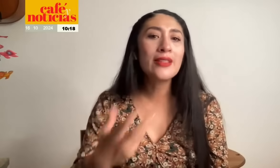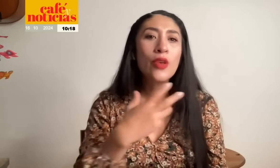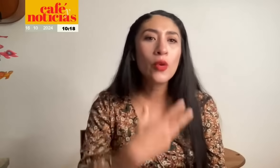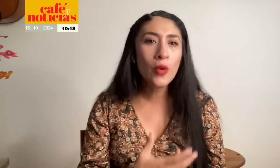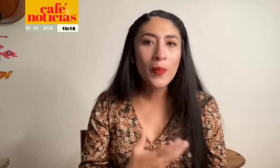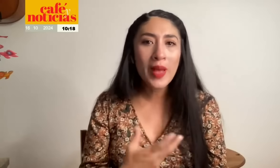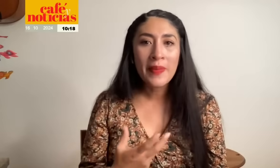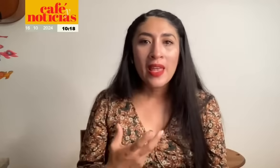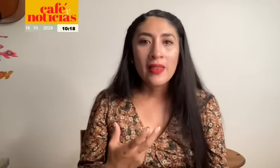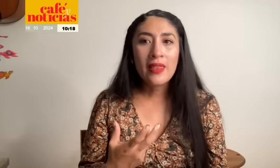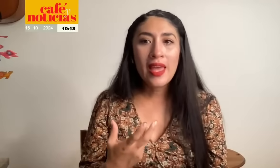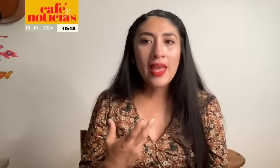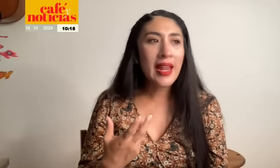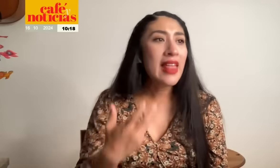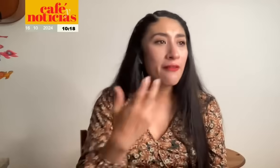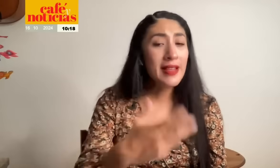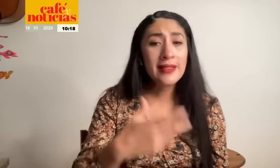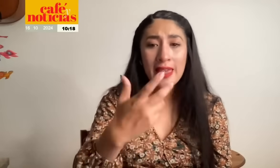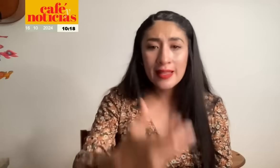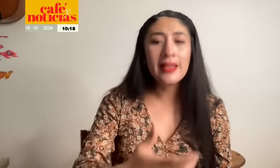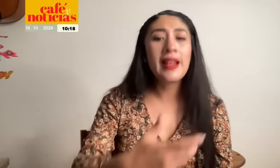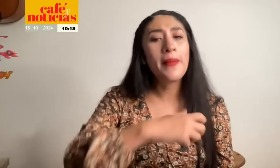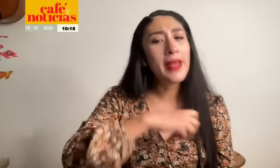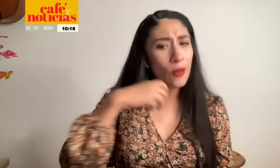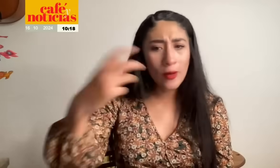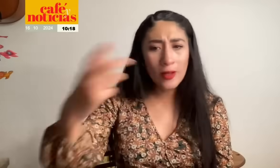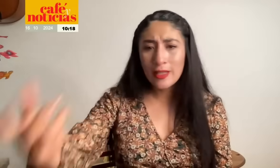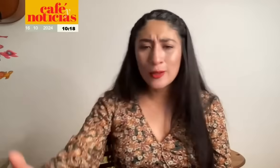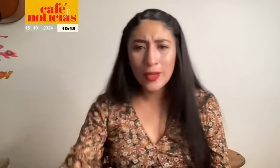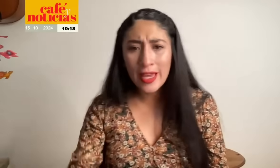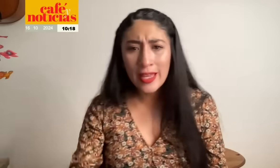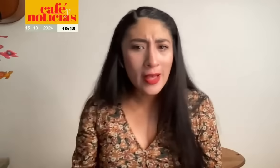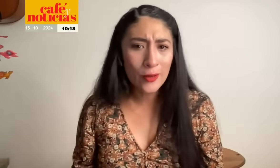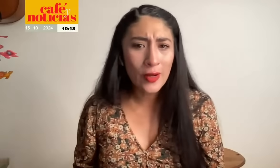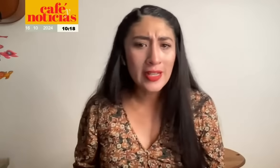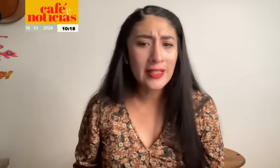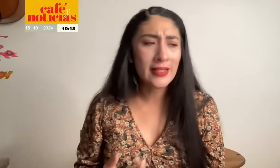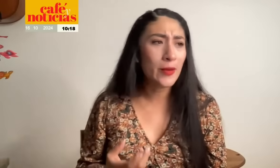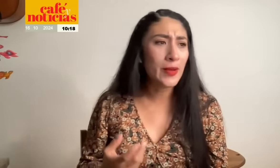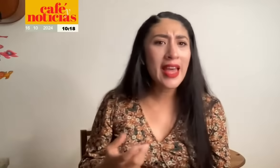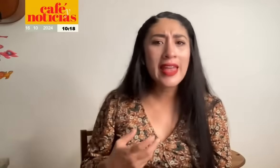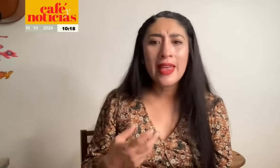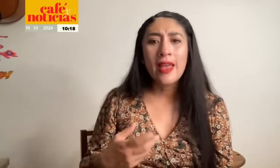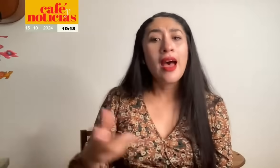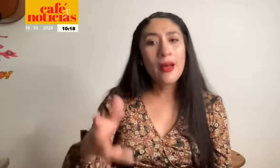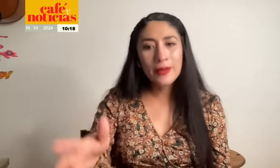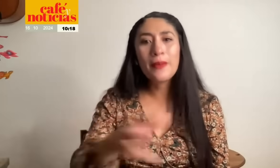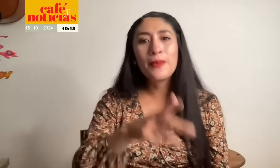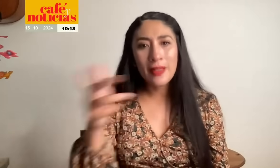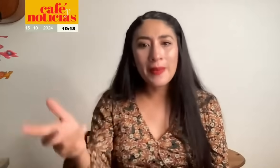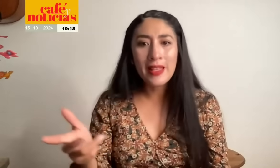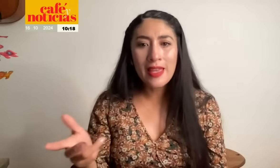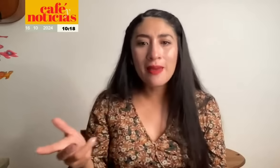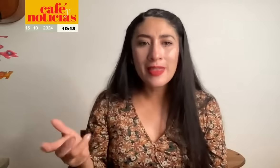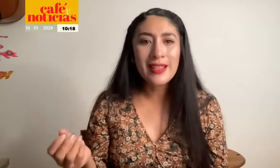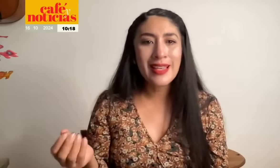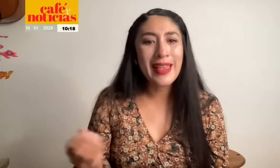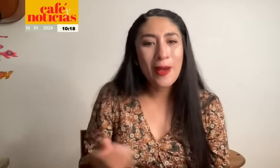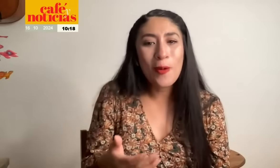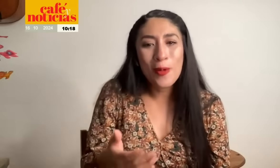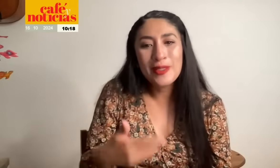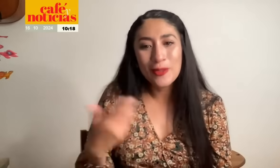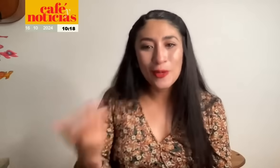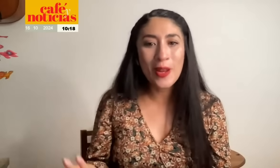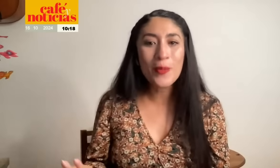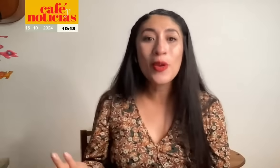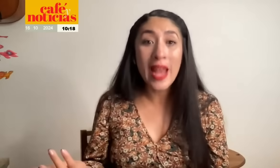García Luna se ocupa de la defensa de decir: "A ver, yo estaba sujeto a controles de seguridad", aunque pues también hay evidencia